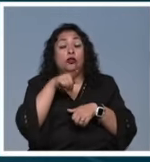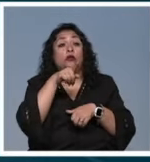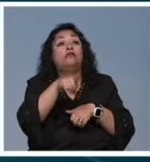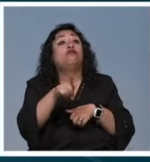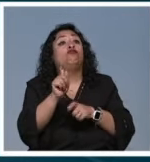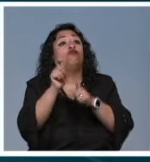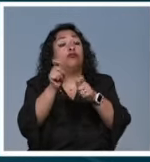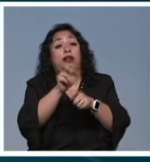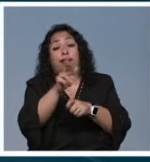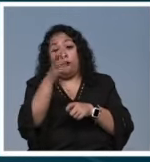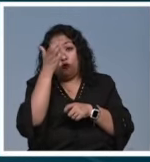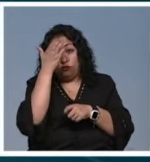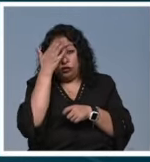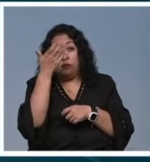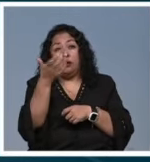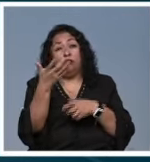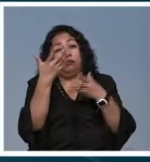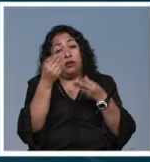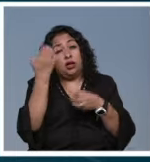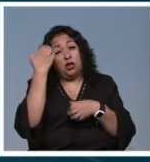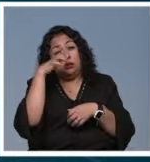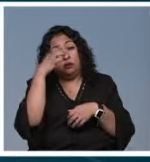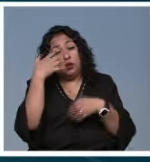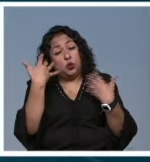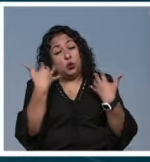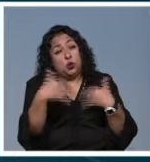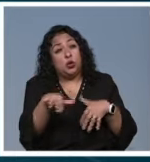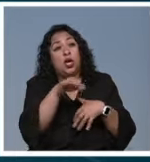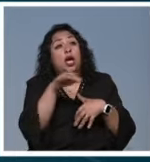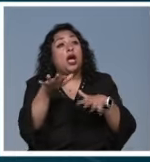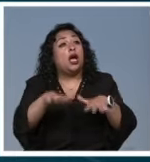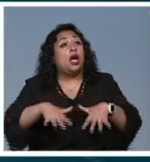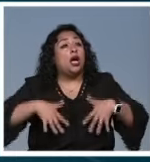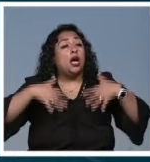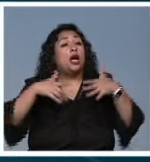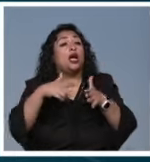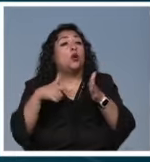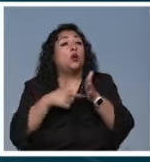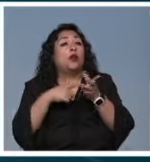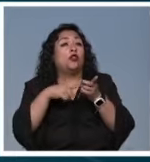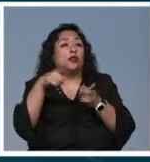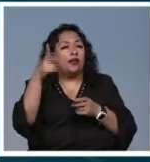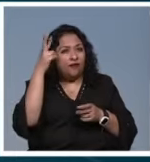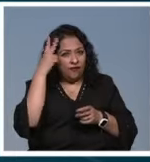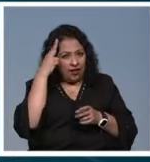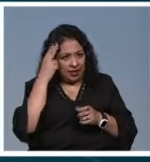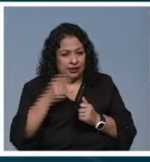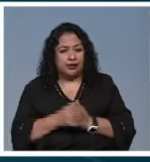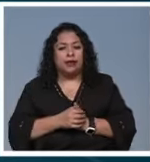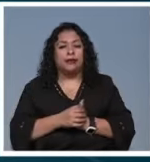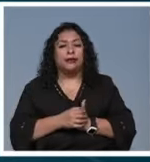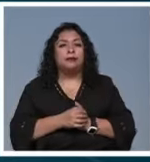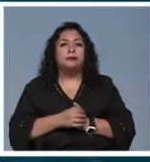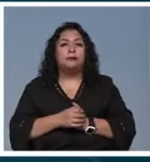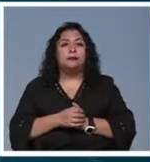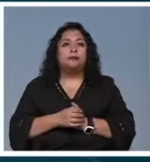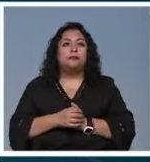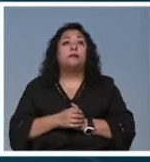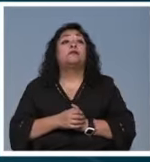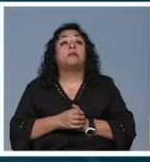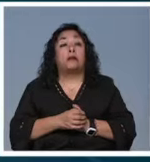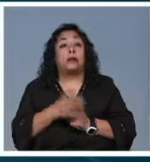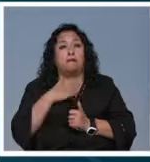le otorgó un reconocimiento por su prolífica trayectoria en la gala que tuvo lugar en el Palacio de Bellas Artes.